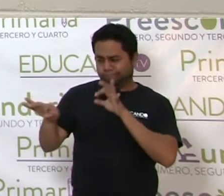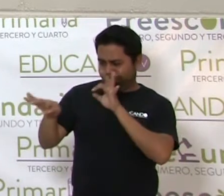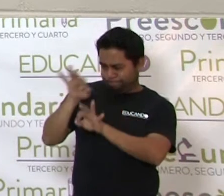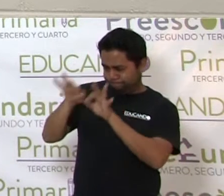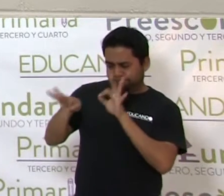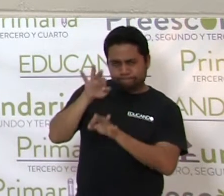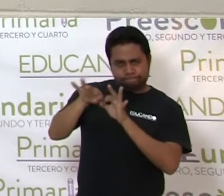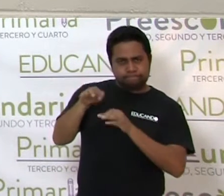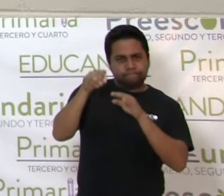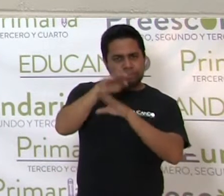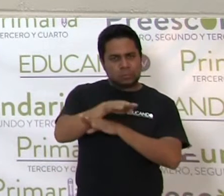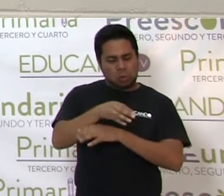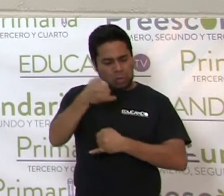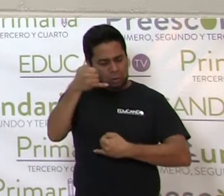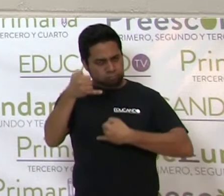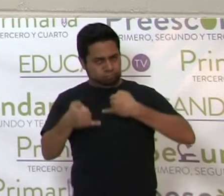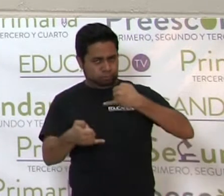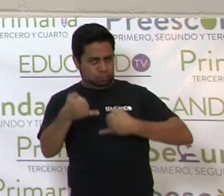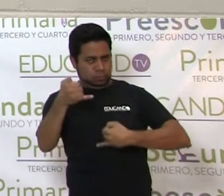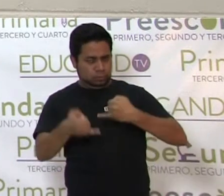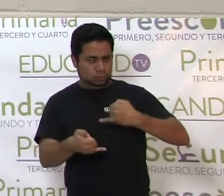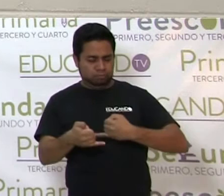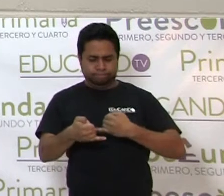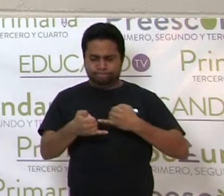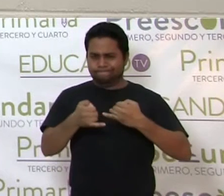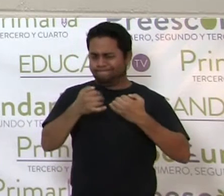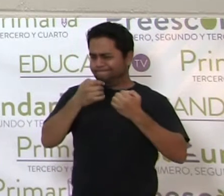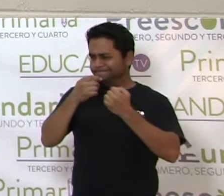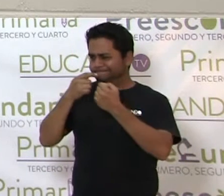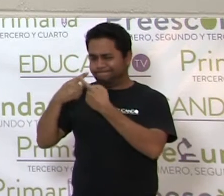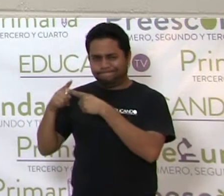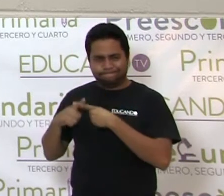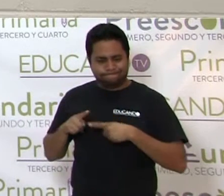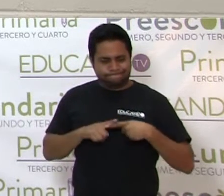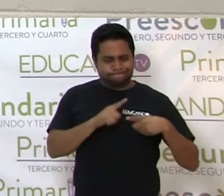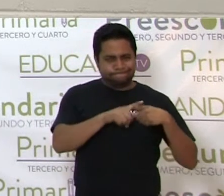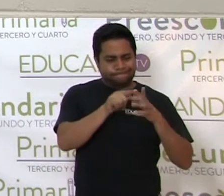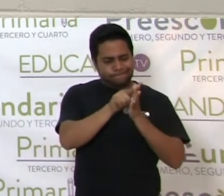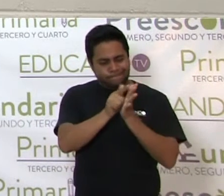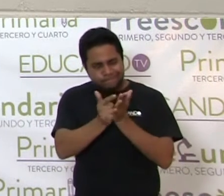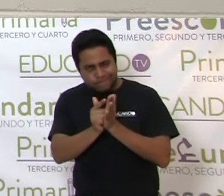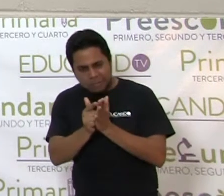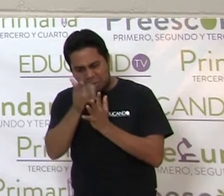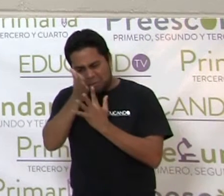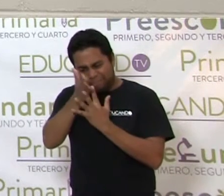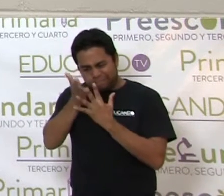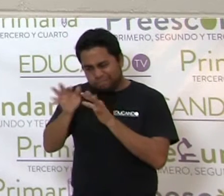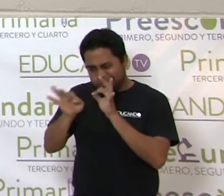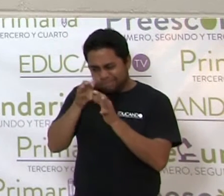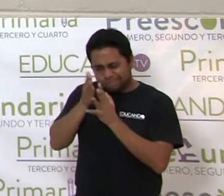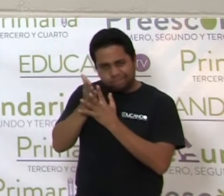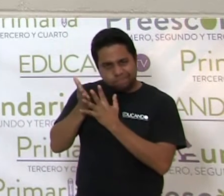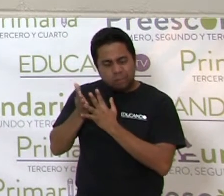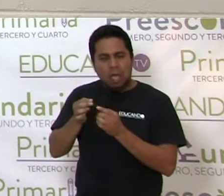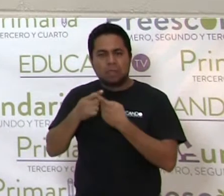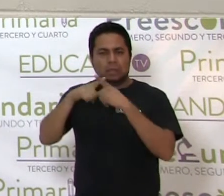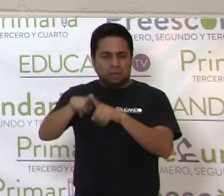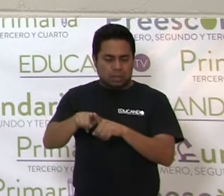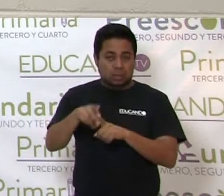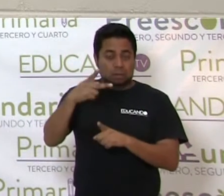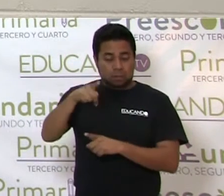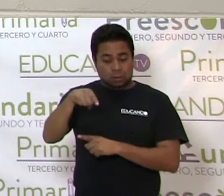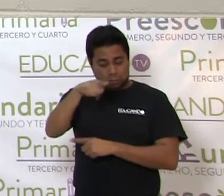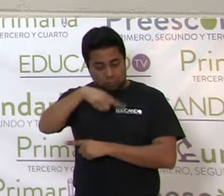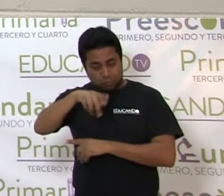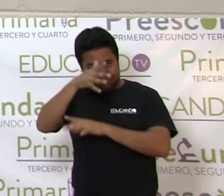antologías de textos jurídicos. En fin, puede haber antologías de cualquier tipo de texto, pero nosotros nos vamos